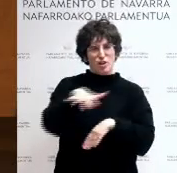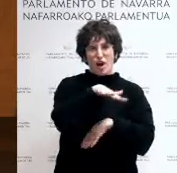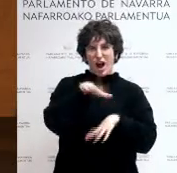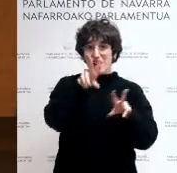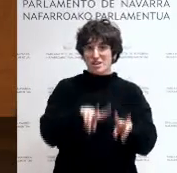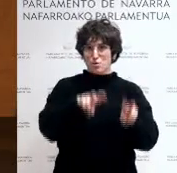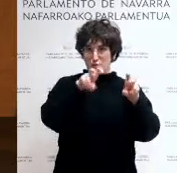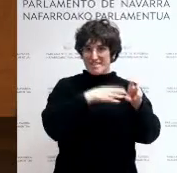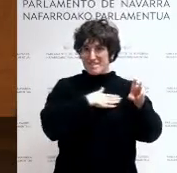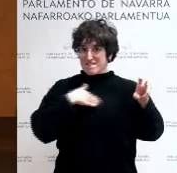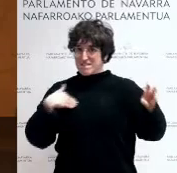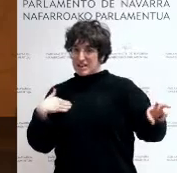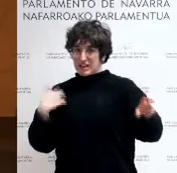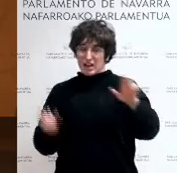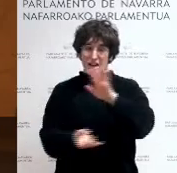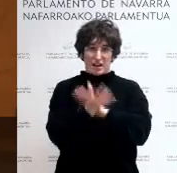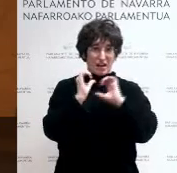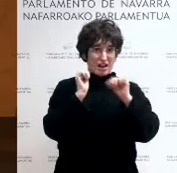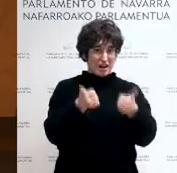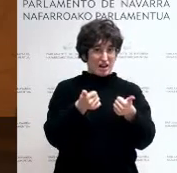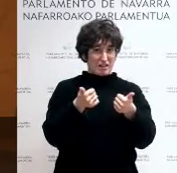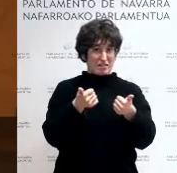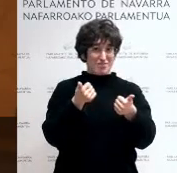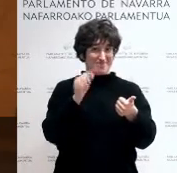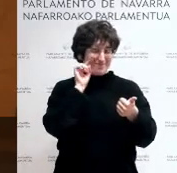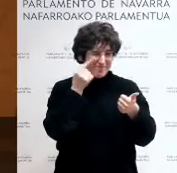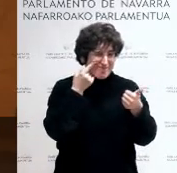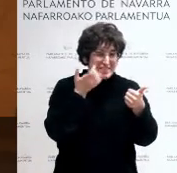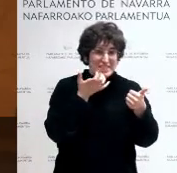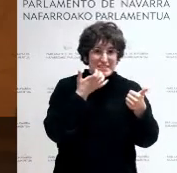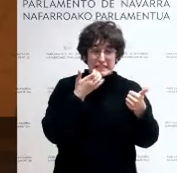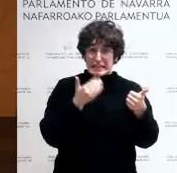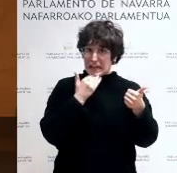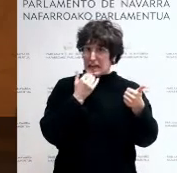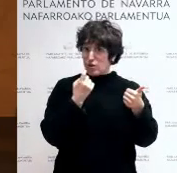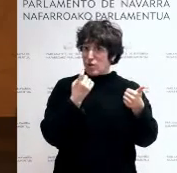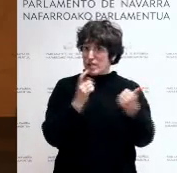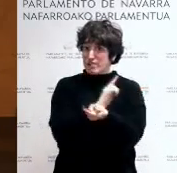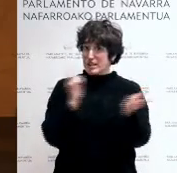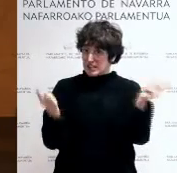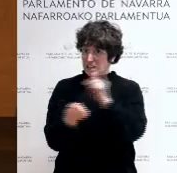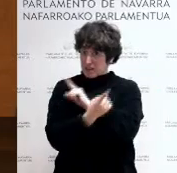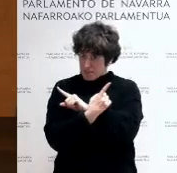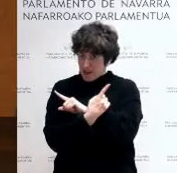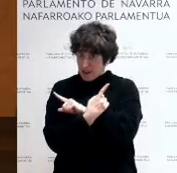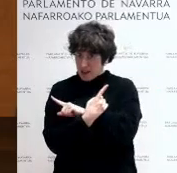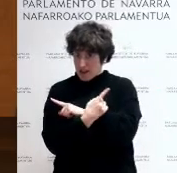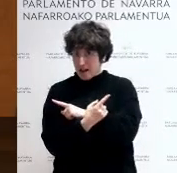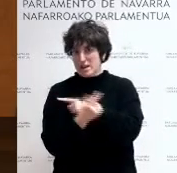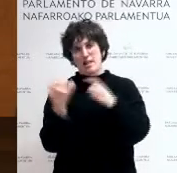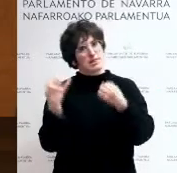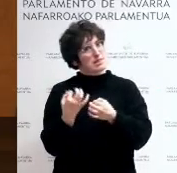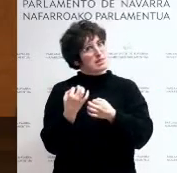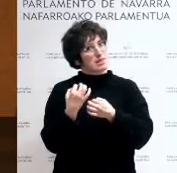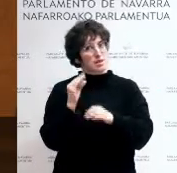si se tiene que modificar algo. No queremos que se comprometa en ningún modo la calidad de la atención sanitaria y creemos que se